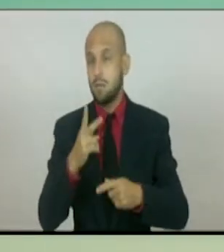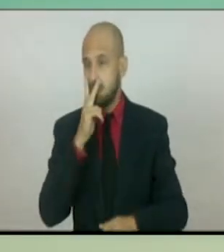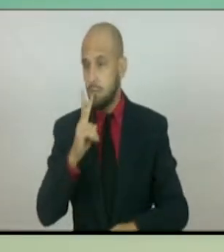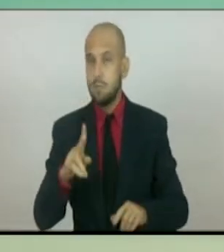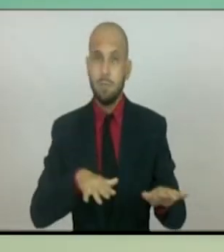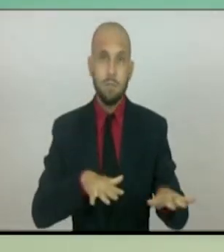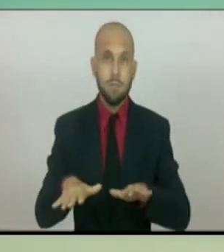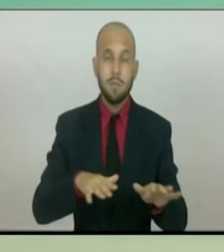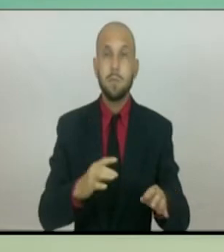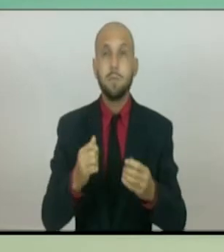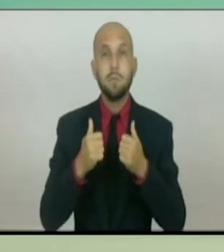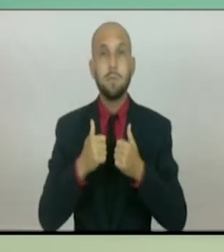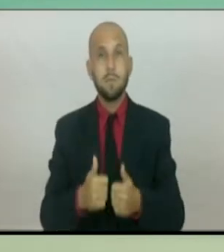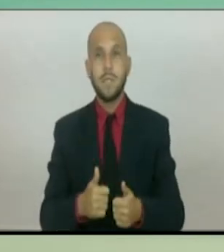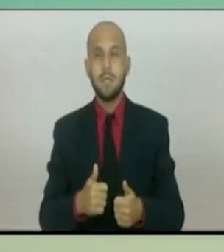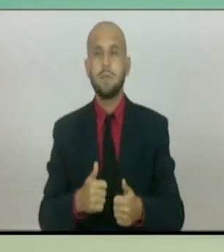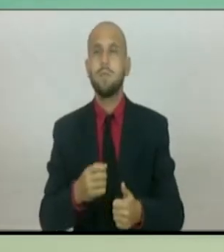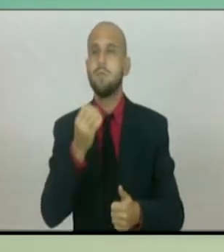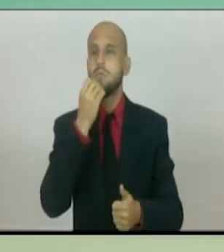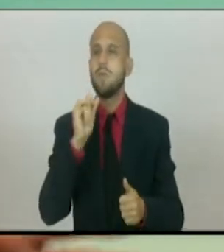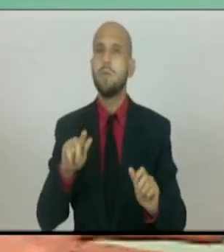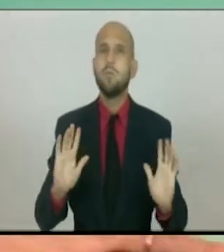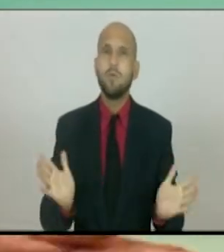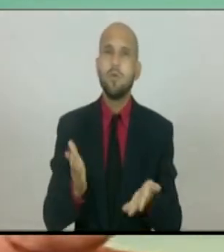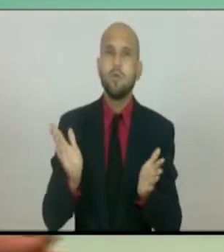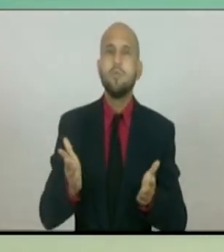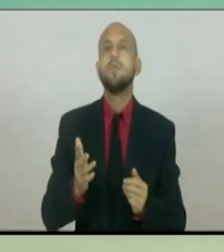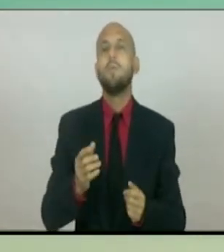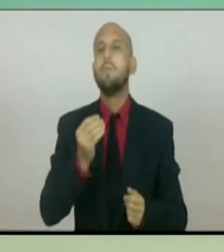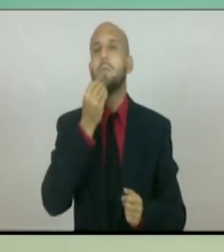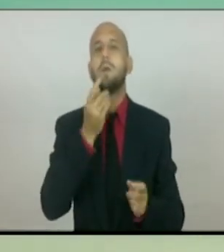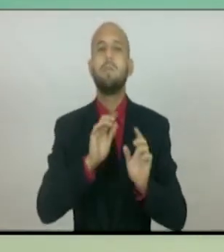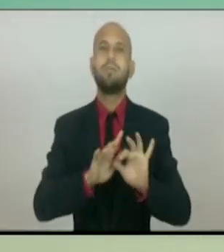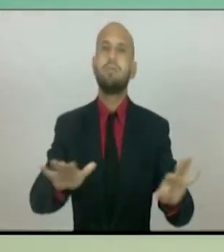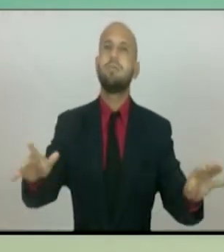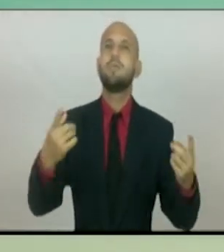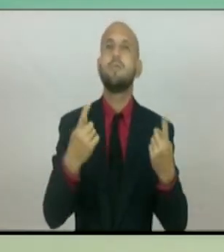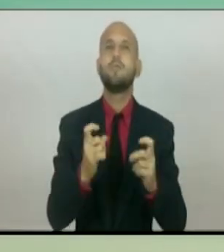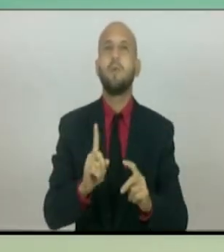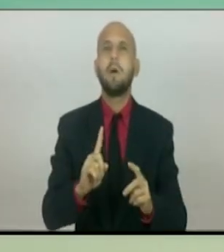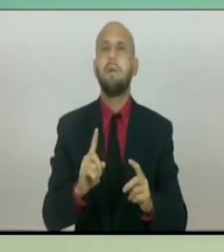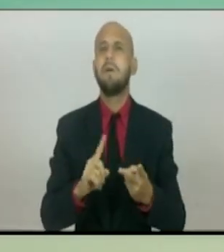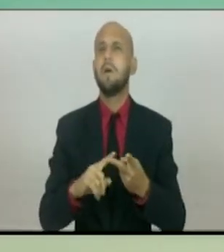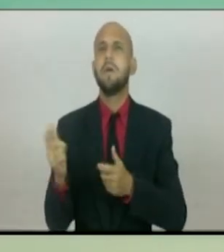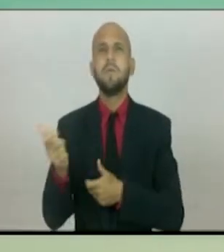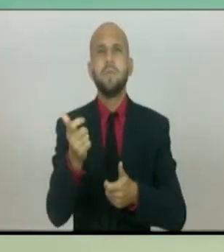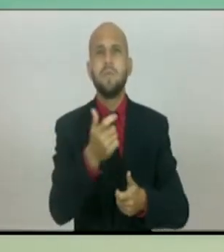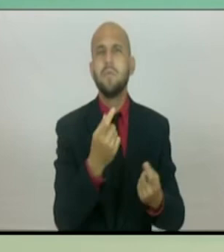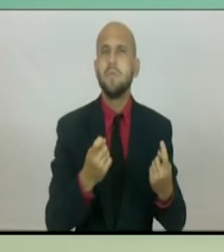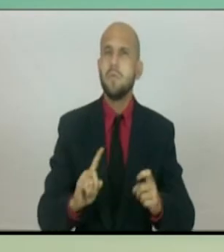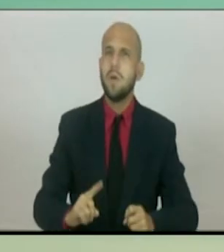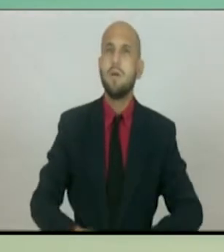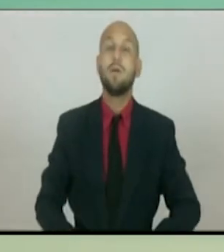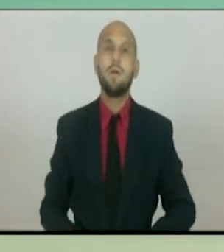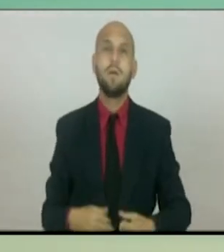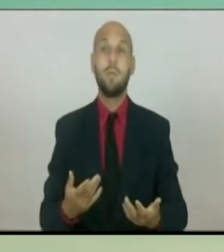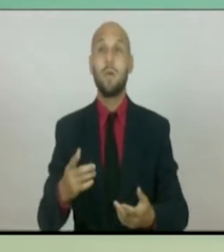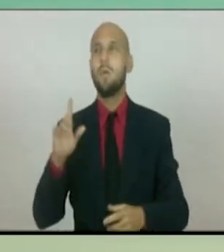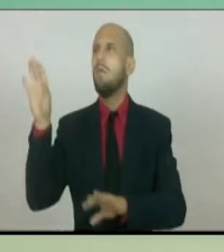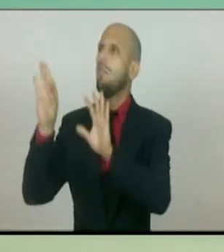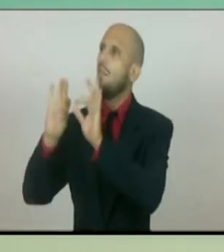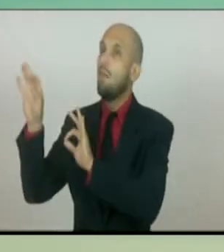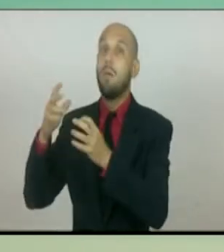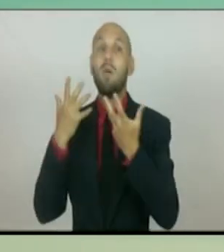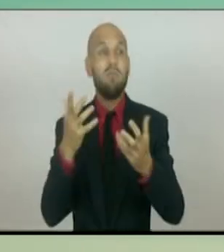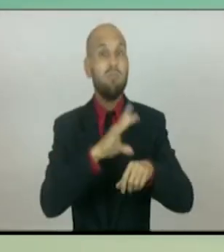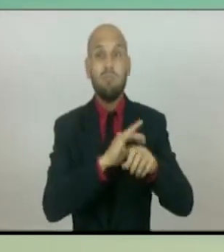con acciones de prevención y promoción de salud, bueno, pues no llegamos entonces a la radiobatida, donde ya tenemos que movilizar trabajadores de otras